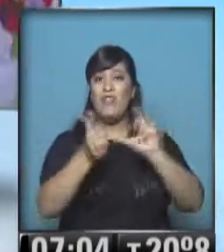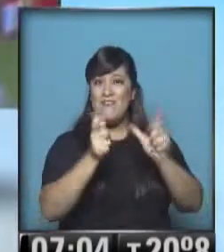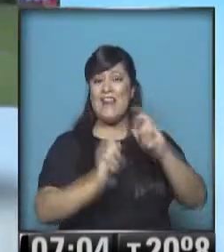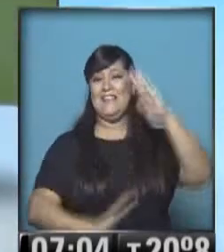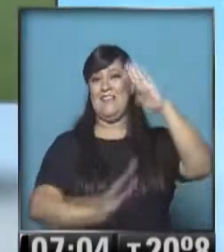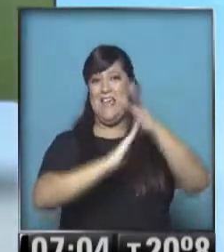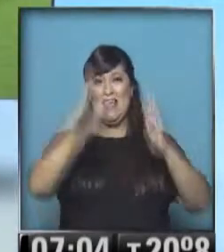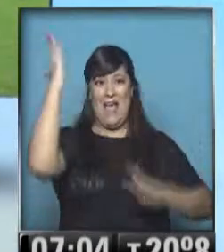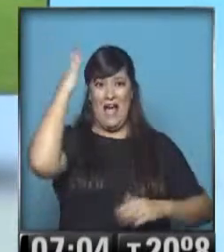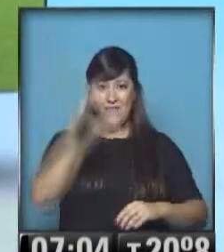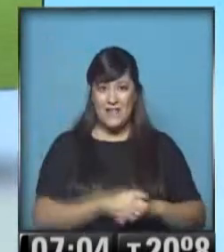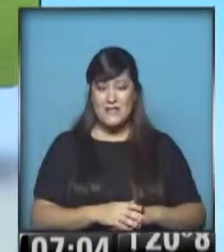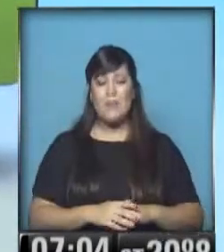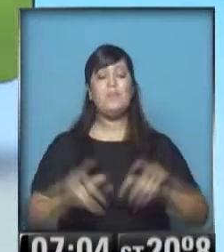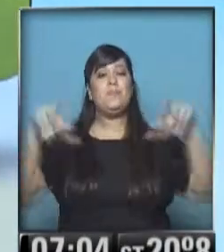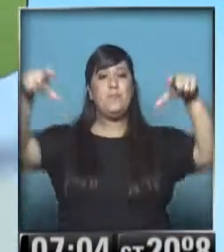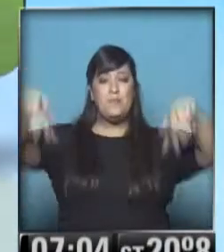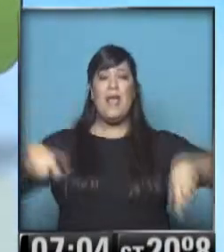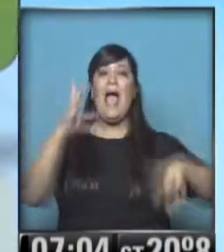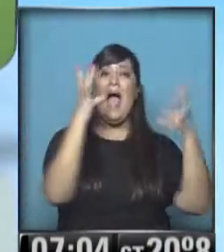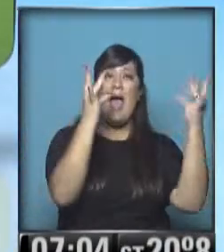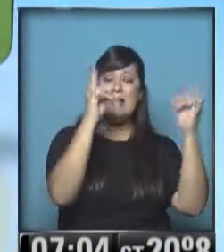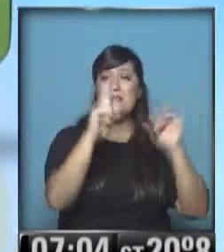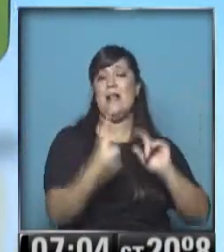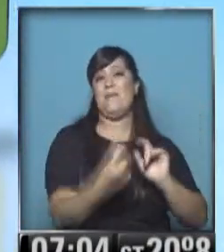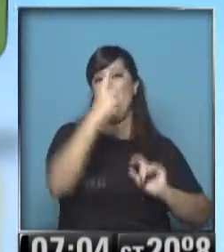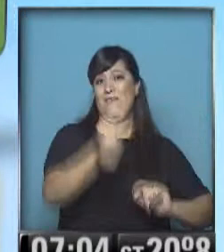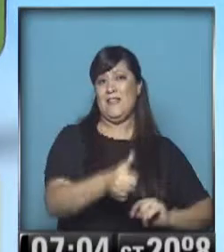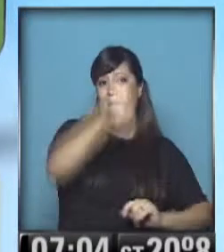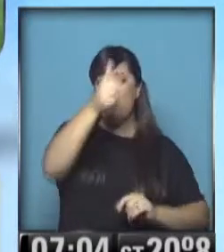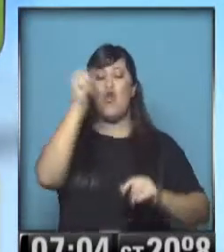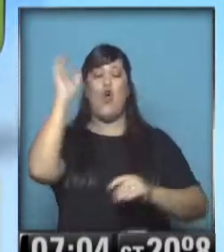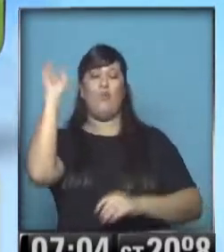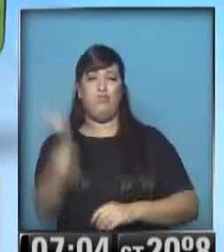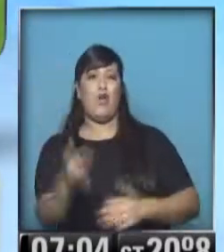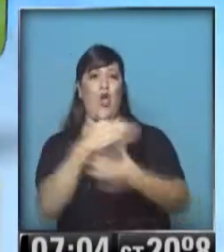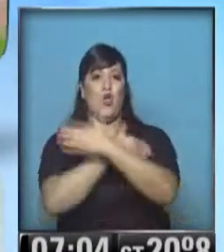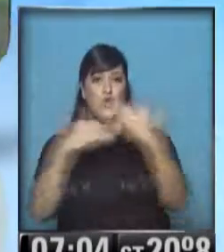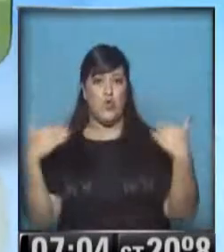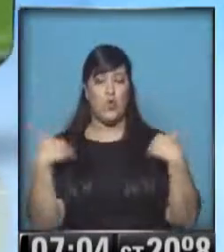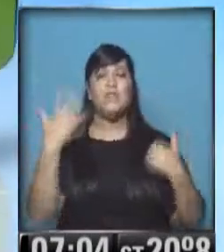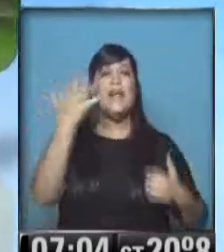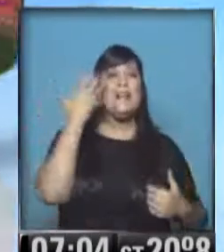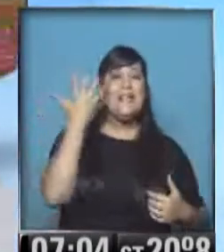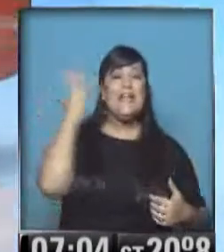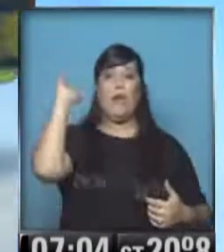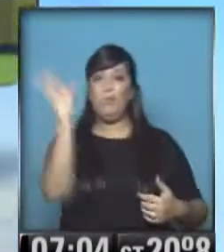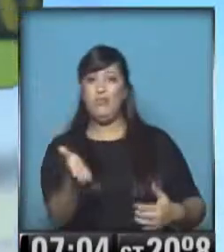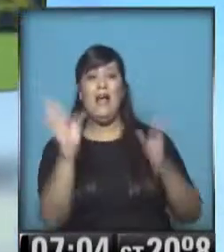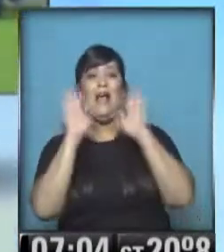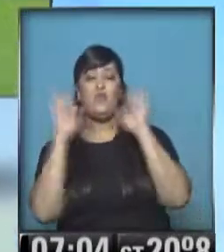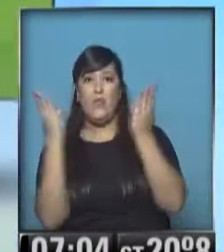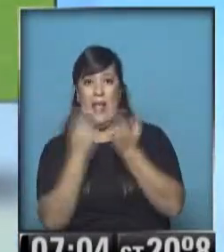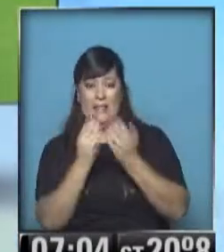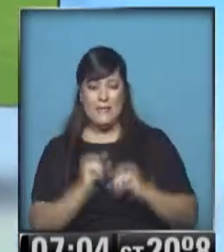líderes. En el viaducto, Arsenal logró su primer triunfo ante Newell's, mientras que Tigres superó a Estudiantes en victoria. Por